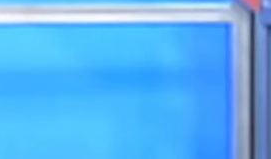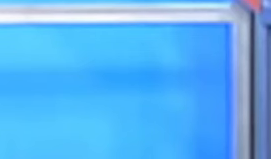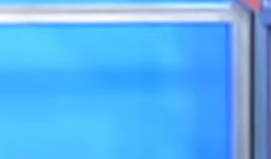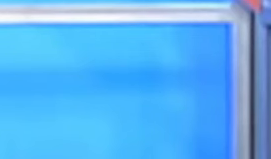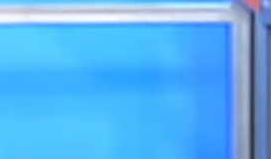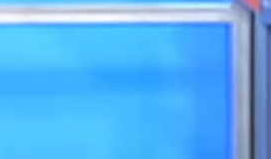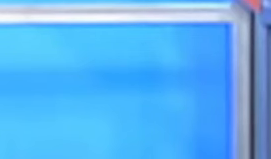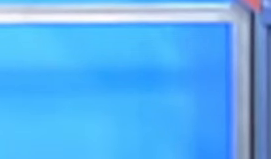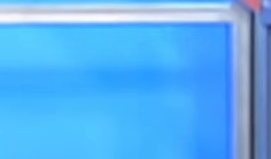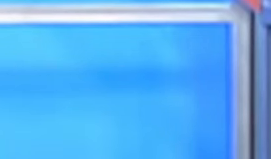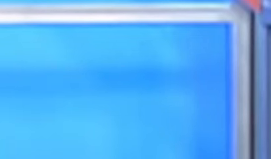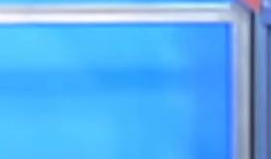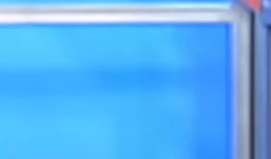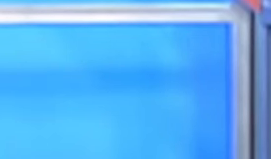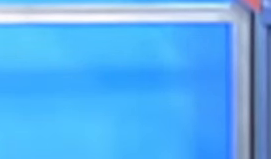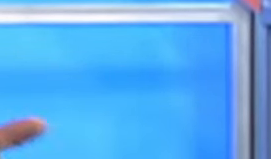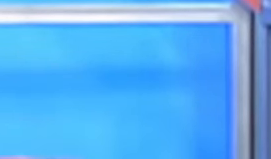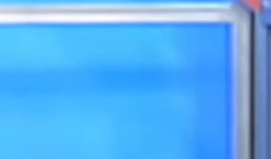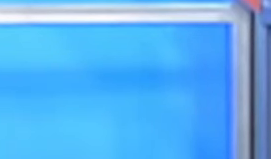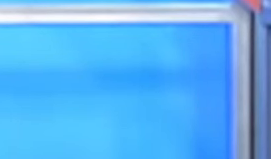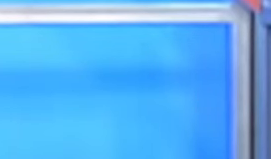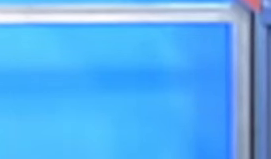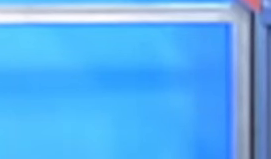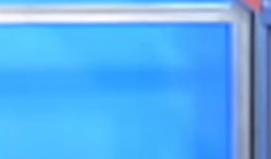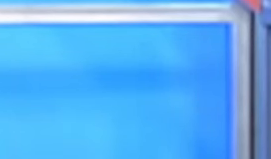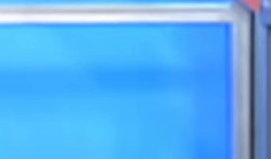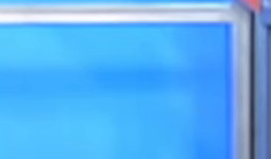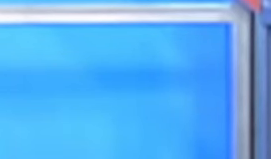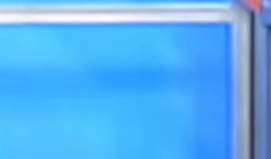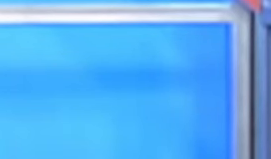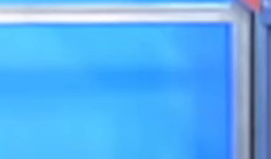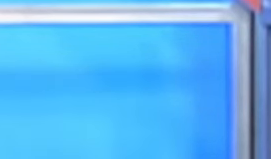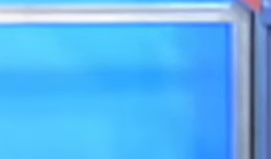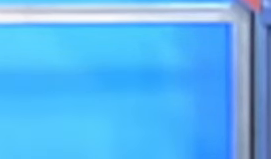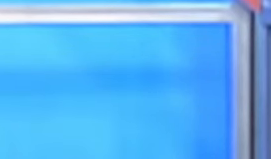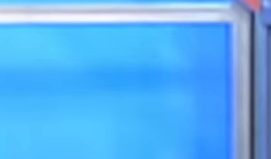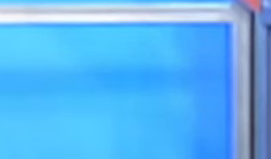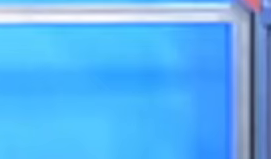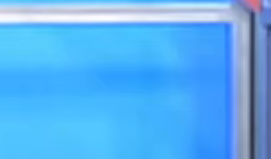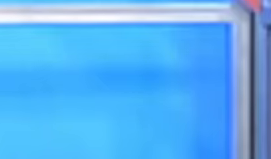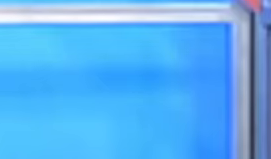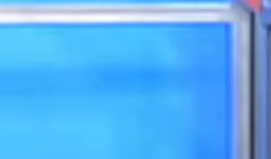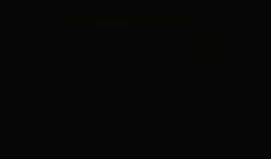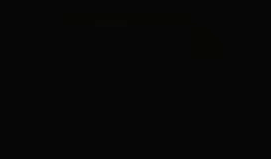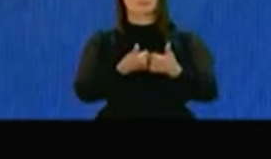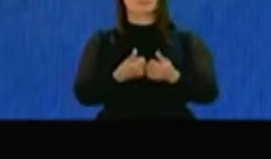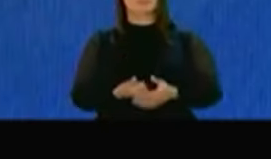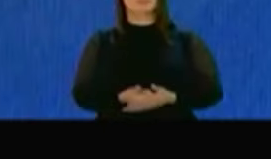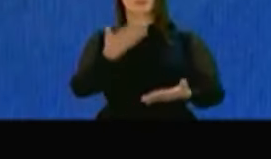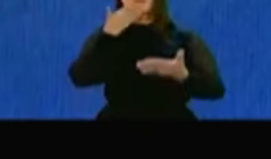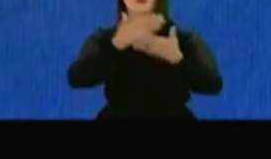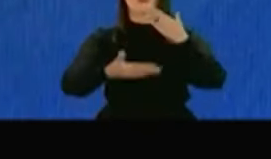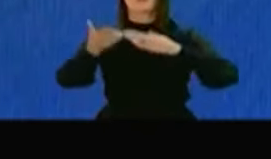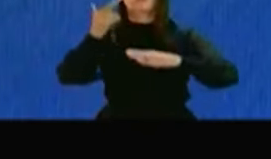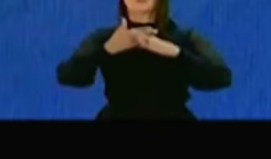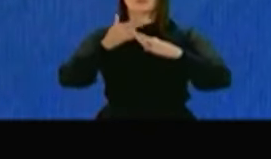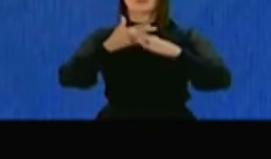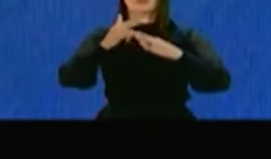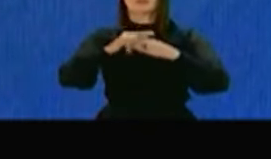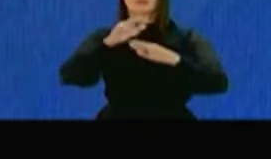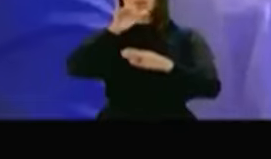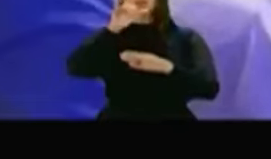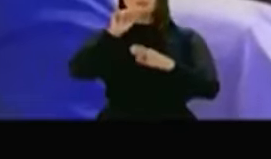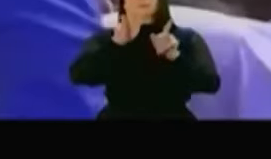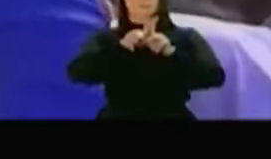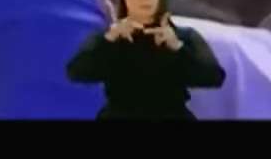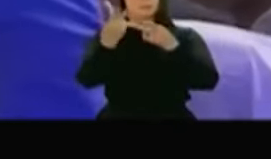que tiene con los medios de comunicación, y también vemos a personas particulares que también participan. Buenas tardes, Joan Vargas del periódico